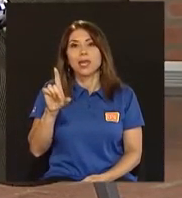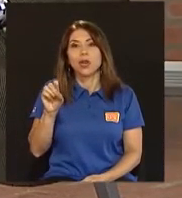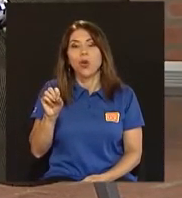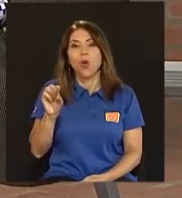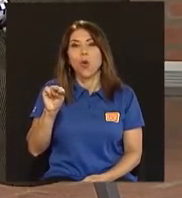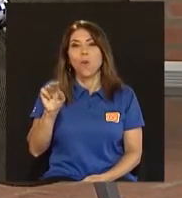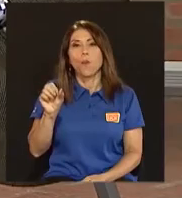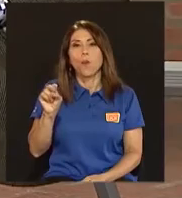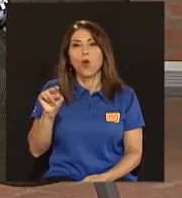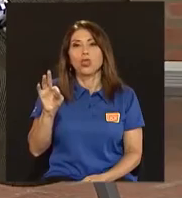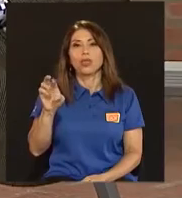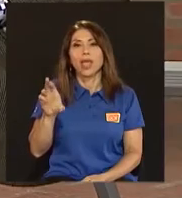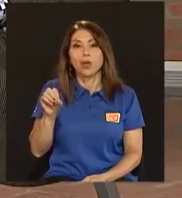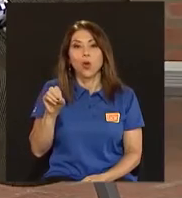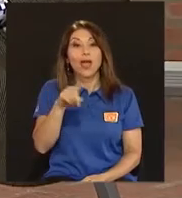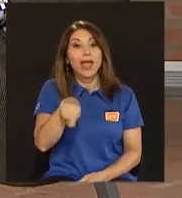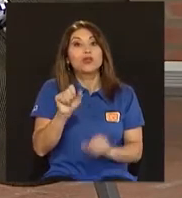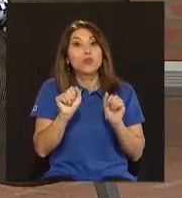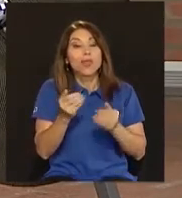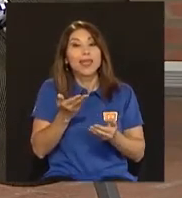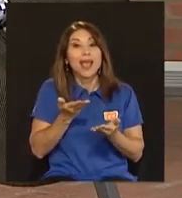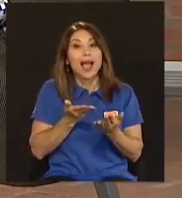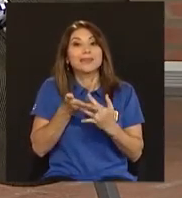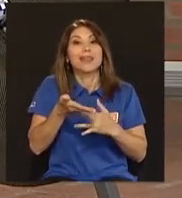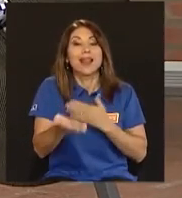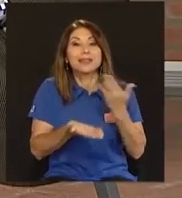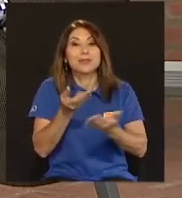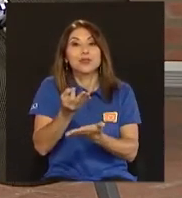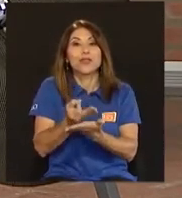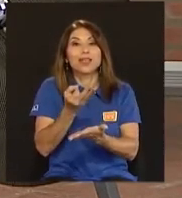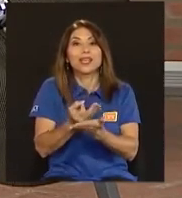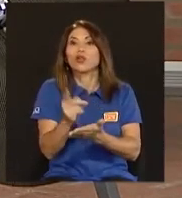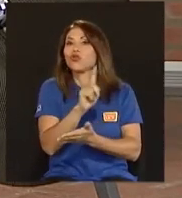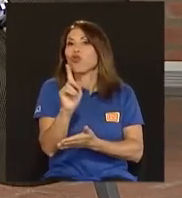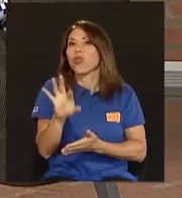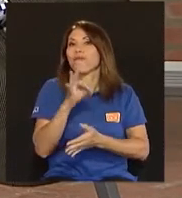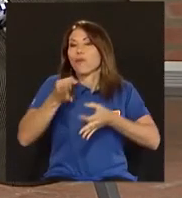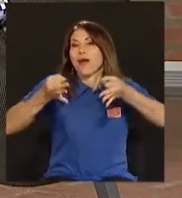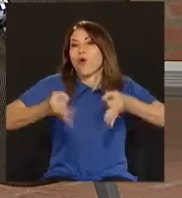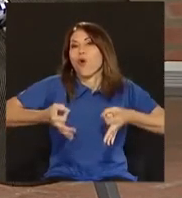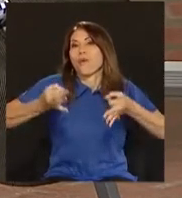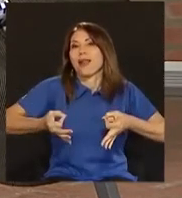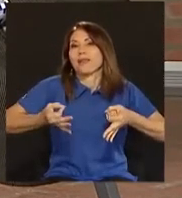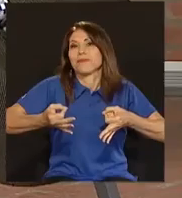canales formales, pero los usan más que él, que no está con corbata, y yo, que estoy con corbata,